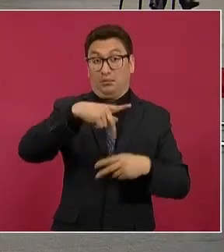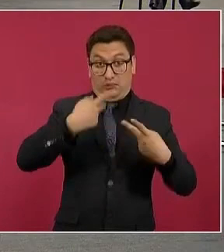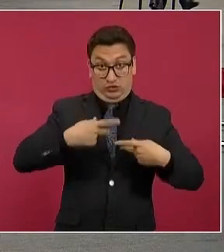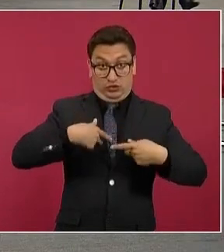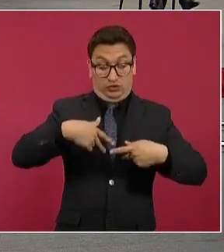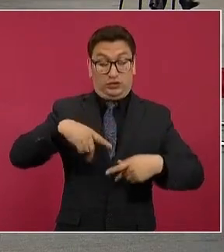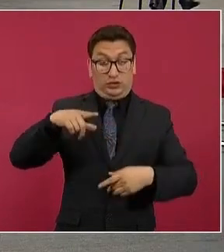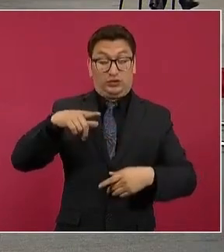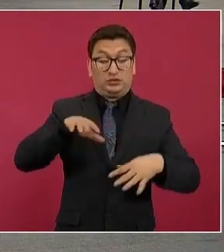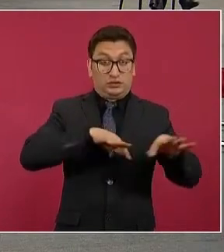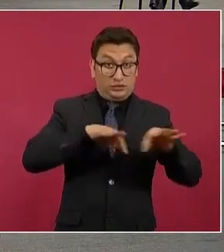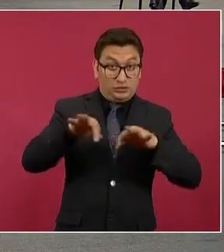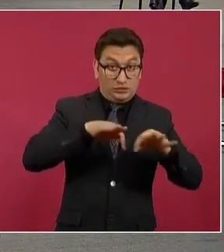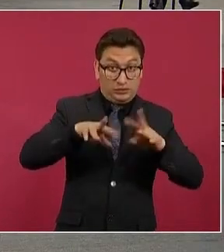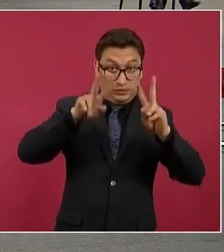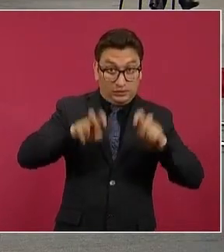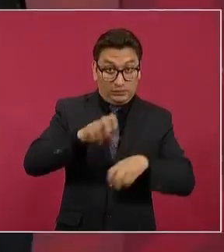Primero,